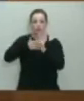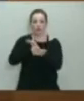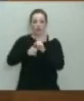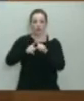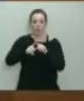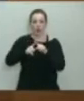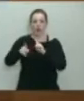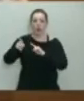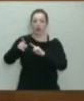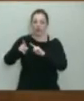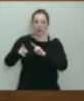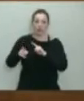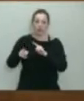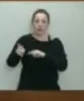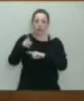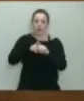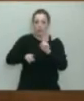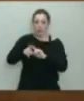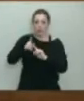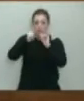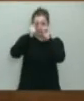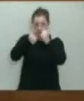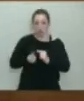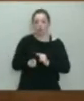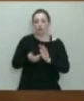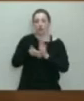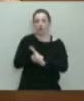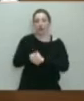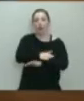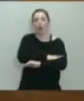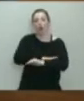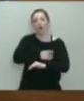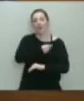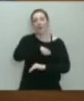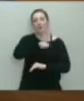agujeros presupuestarios, será el Gobierno de España quien deberá